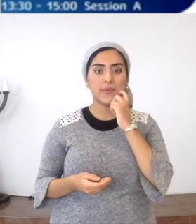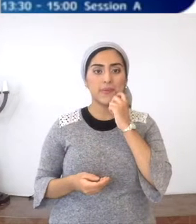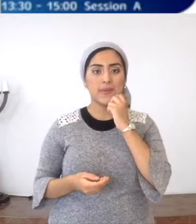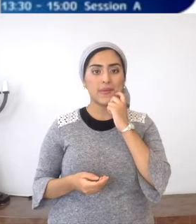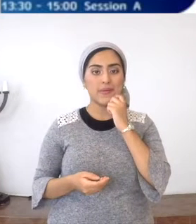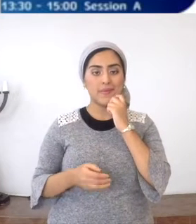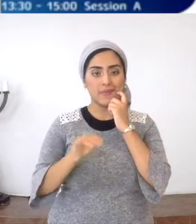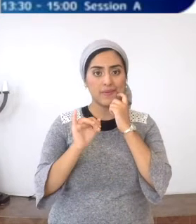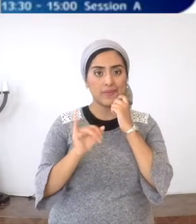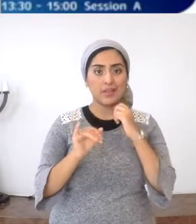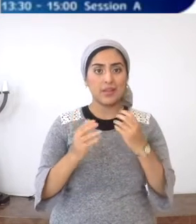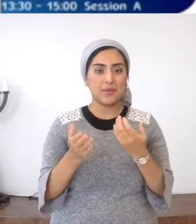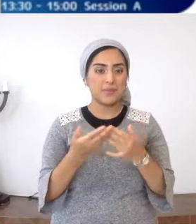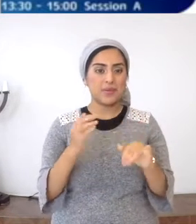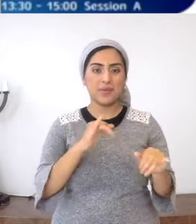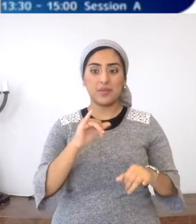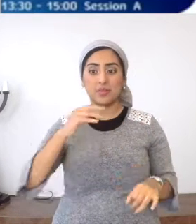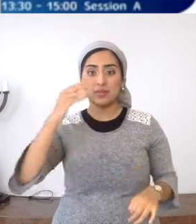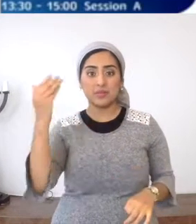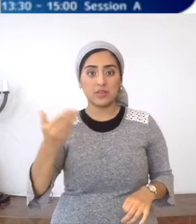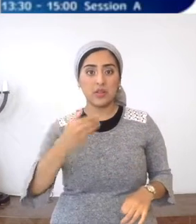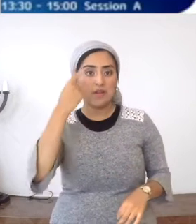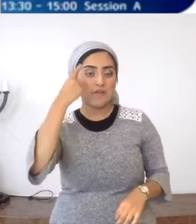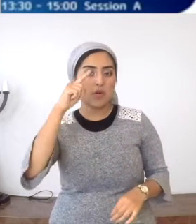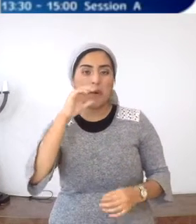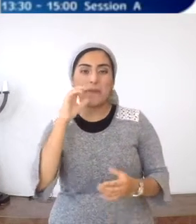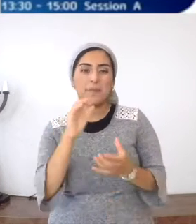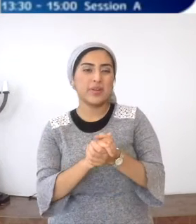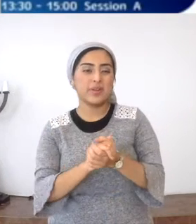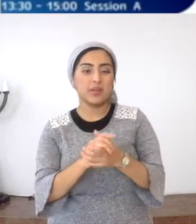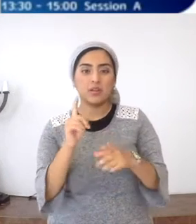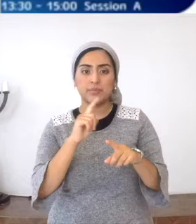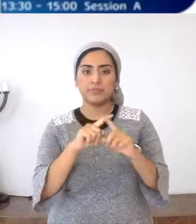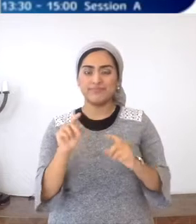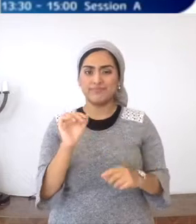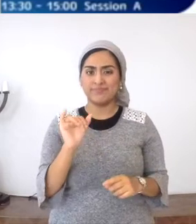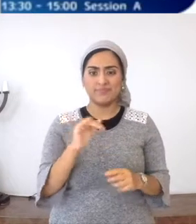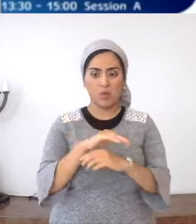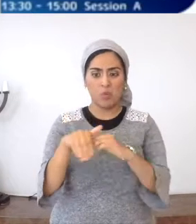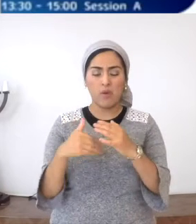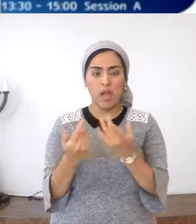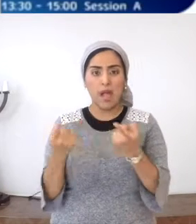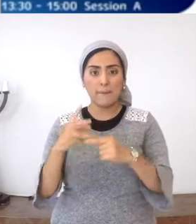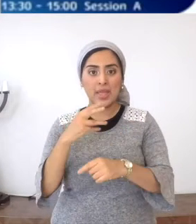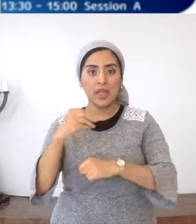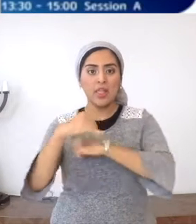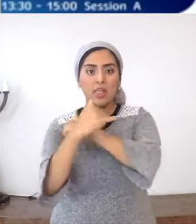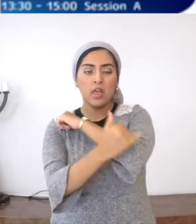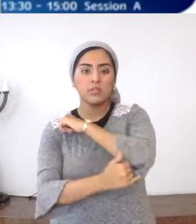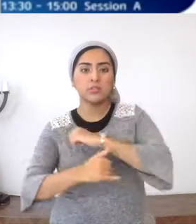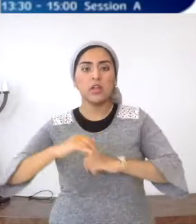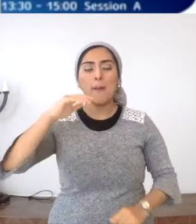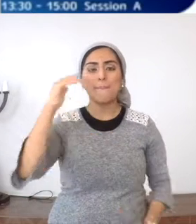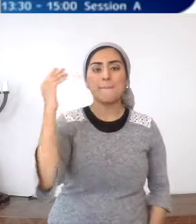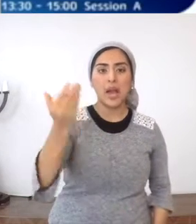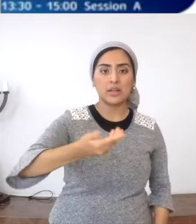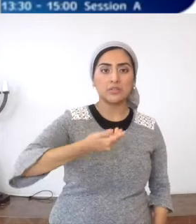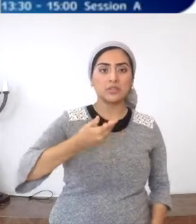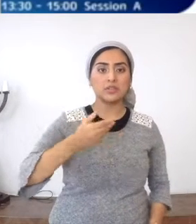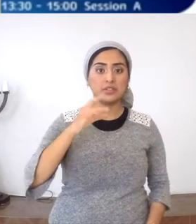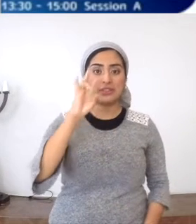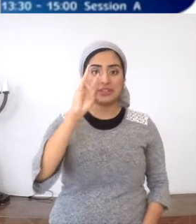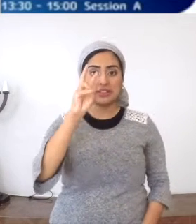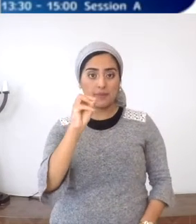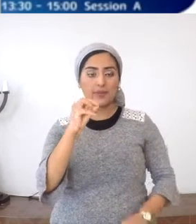invitaciones Es algo Increíble Como si fueran Las invitaciones Para una boda Pero es increíble Todo esto Y las